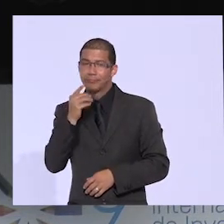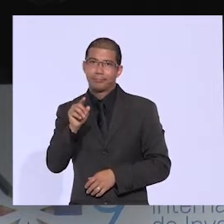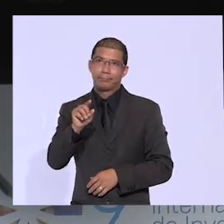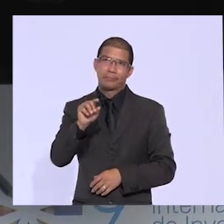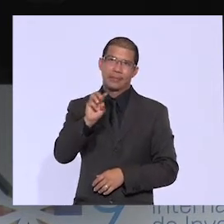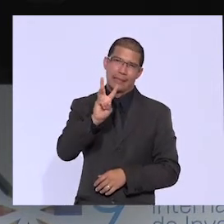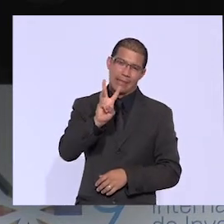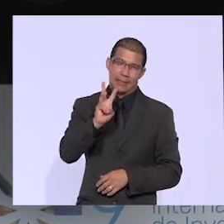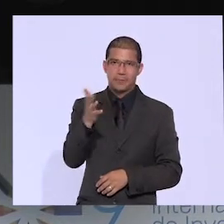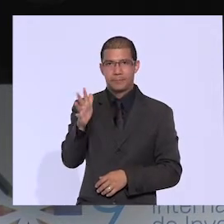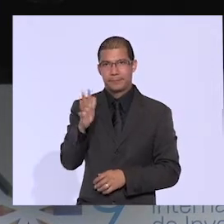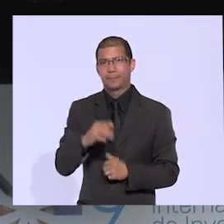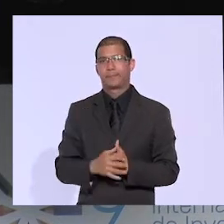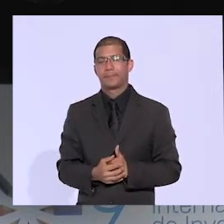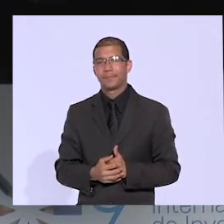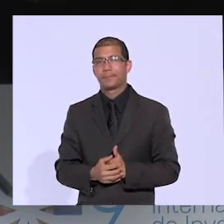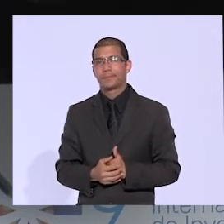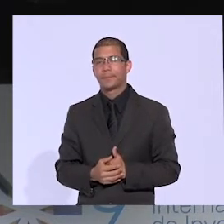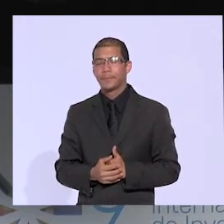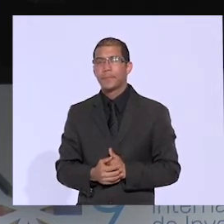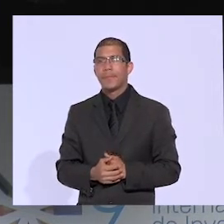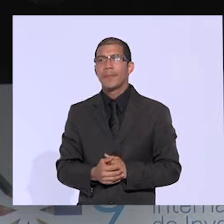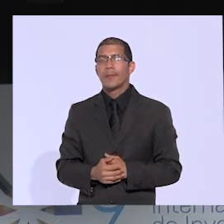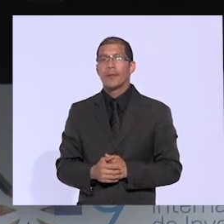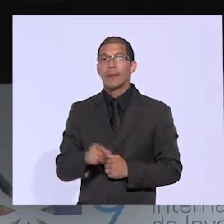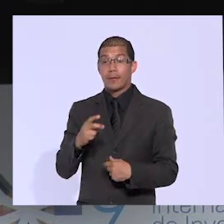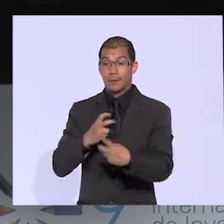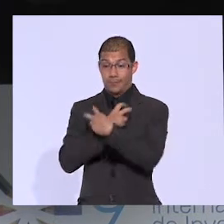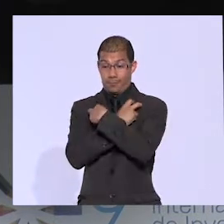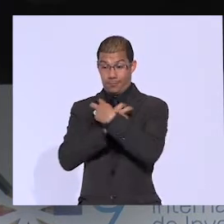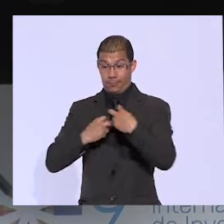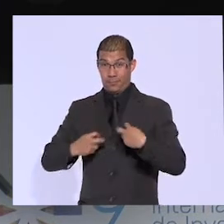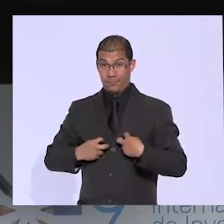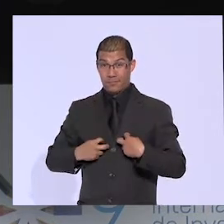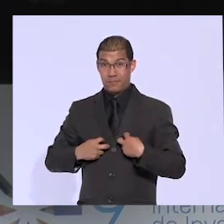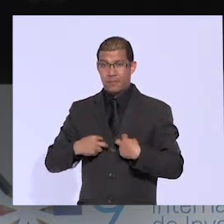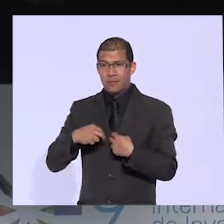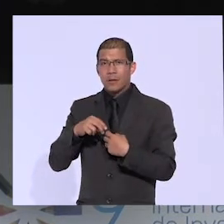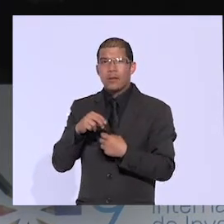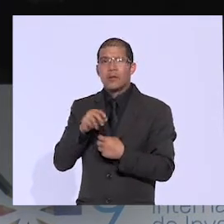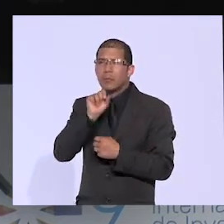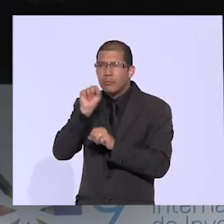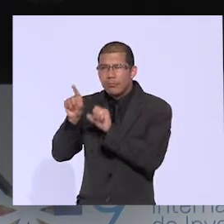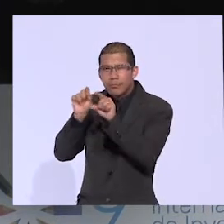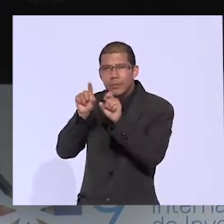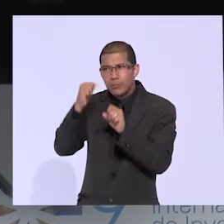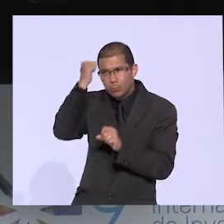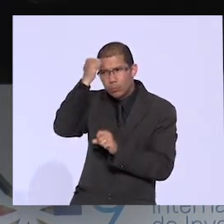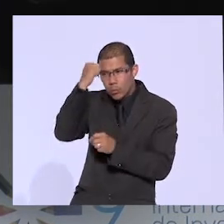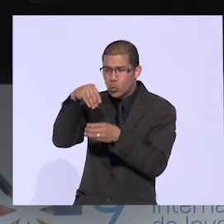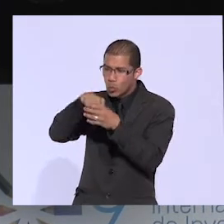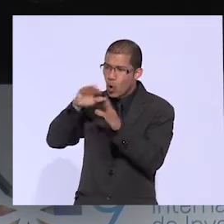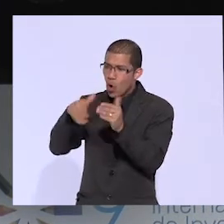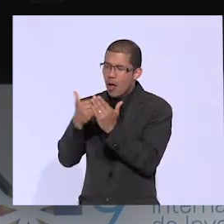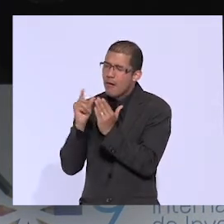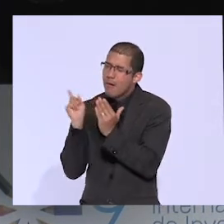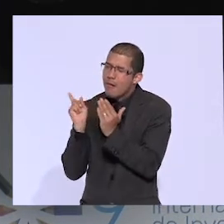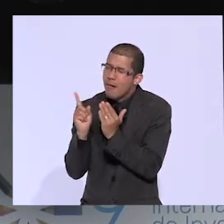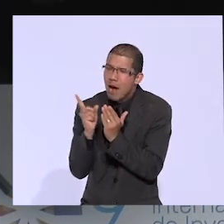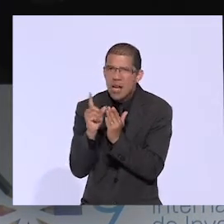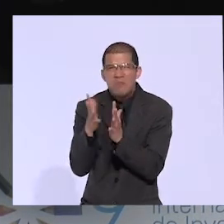Pero es que ocurre lo mismo en Portugal cuando hablamos de los años que llevan dando clase en el mismo centro. Fijaos que son 12